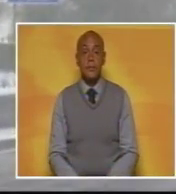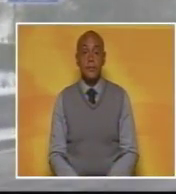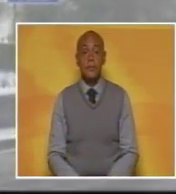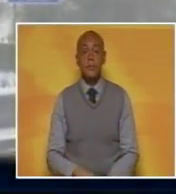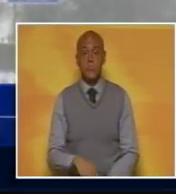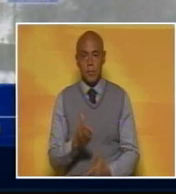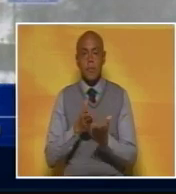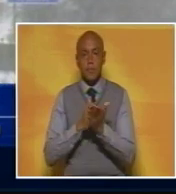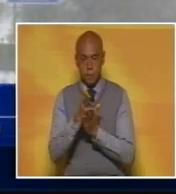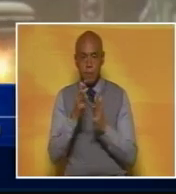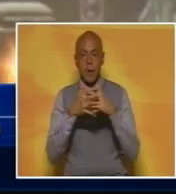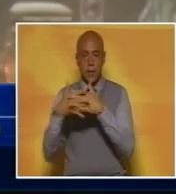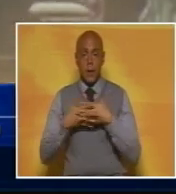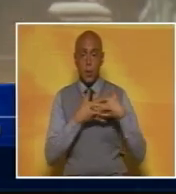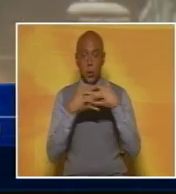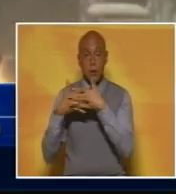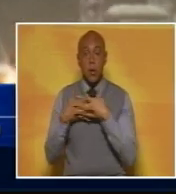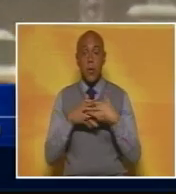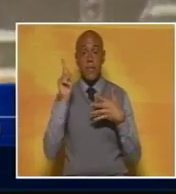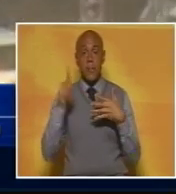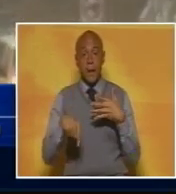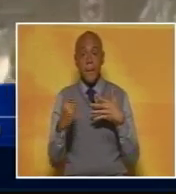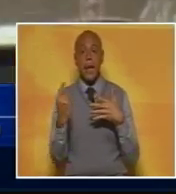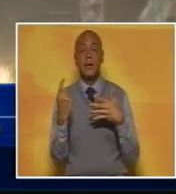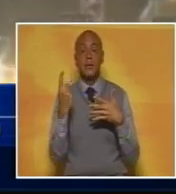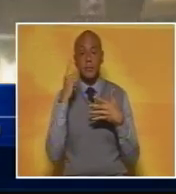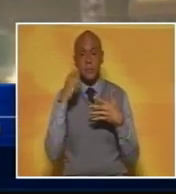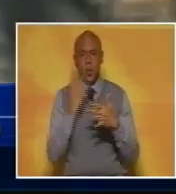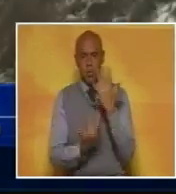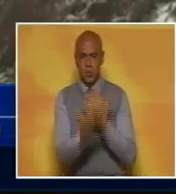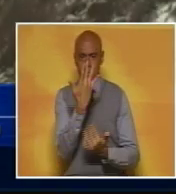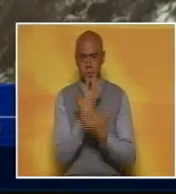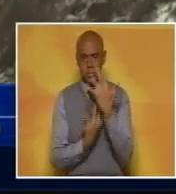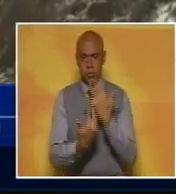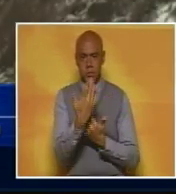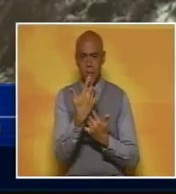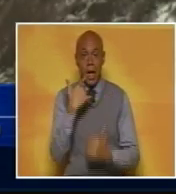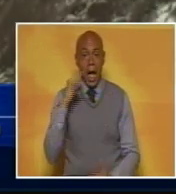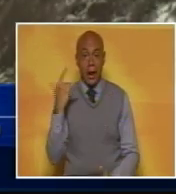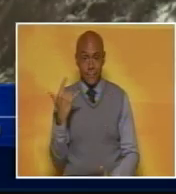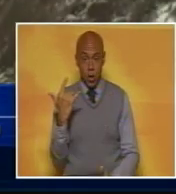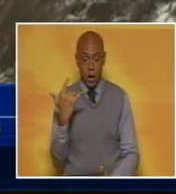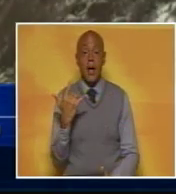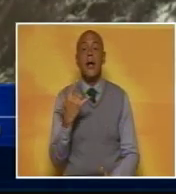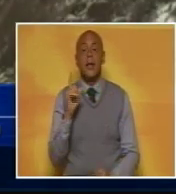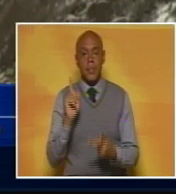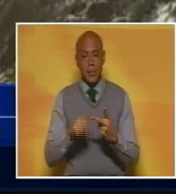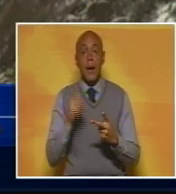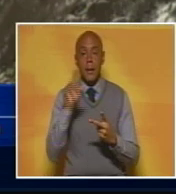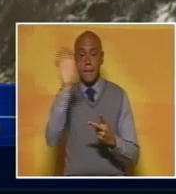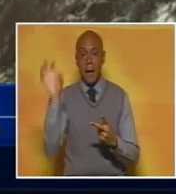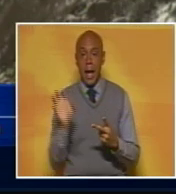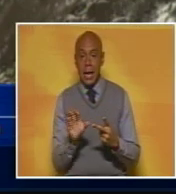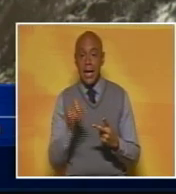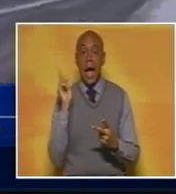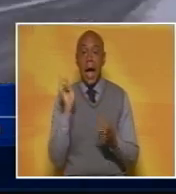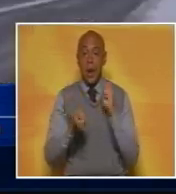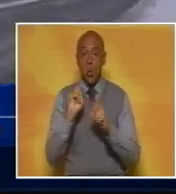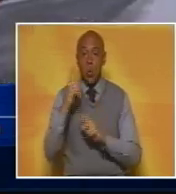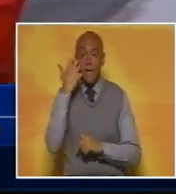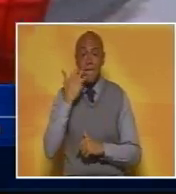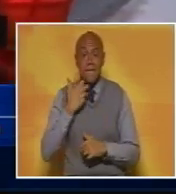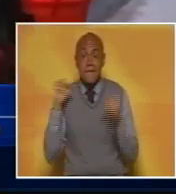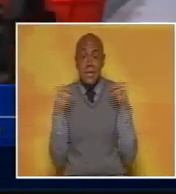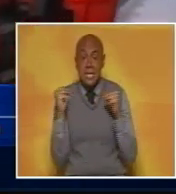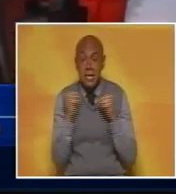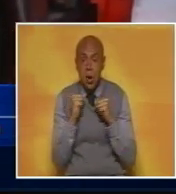Y continuamos en Estados Unidos, donde mientras los incendios arrasan en California, varias partes del país quedaron congeladas